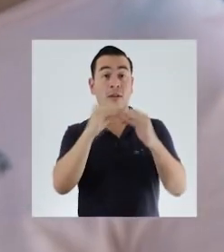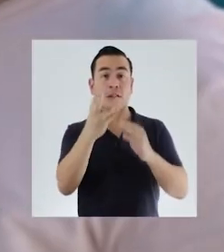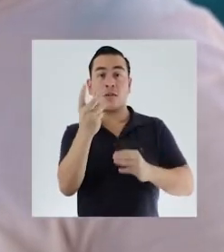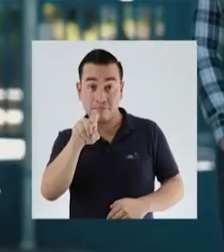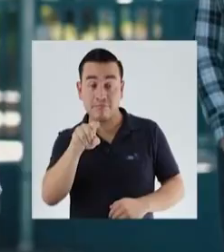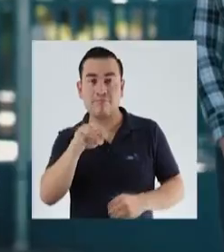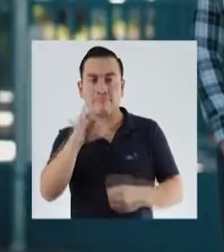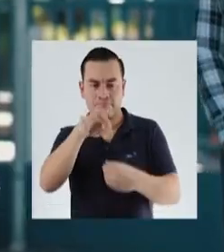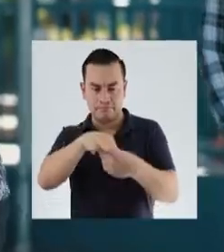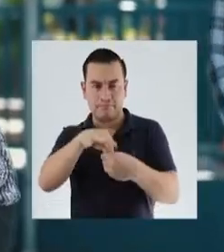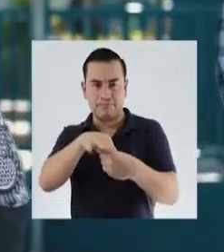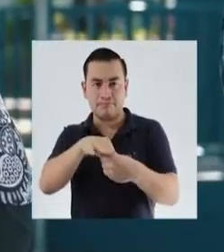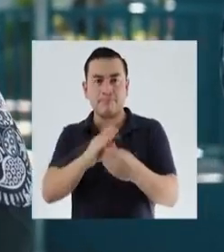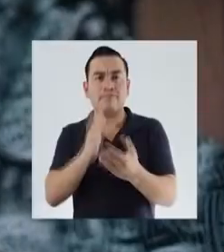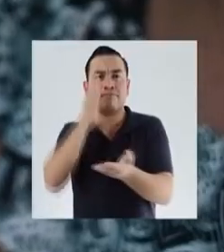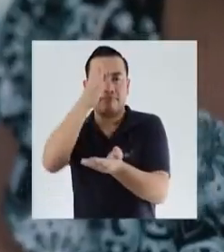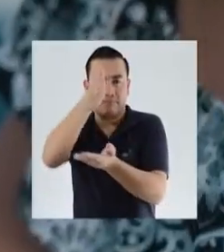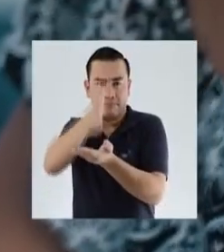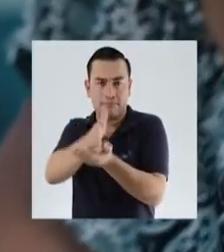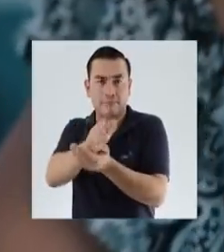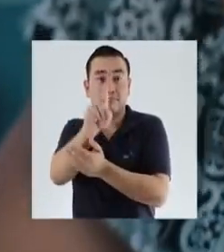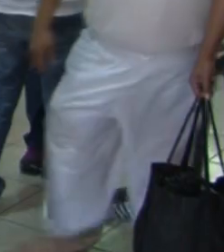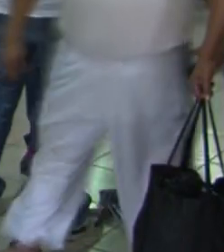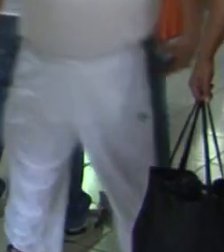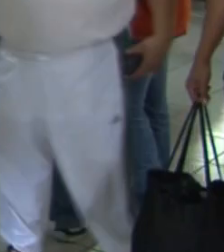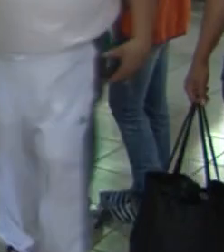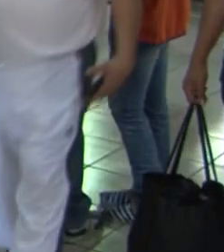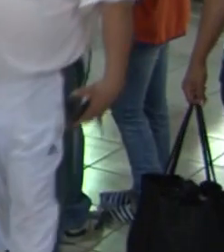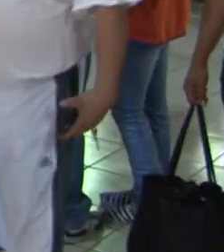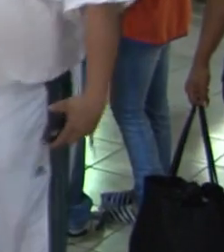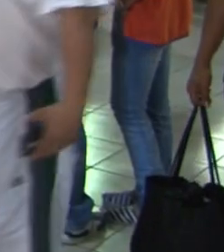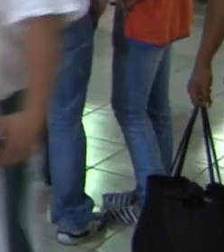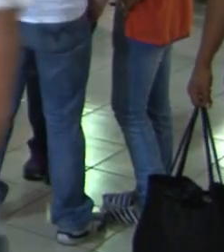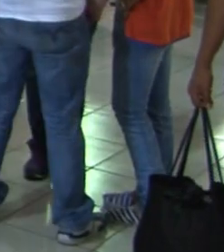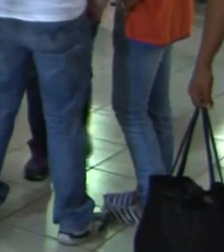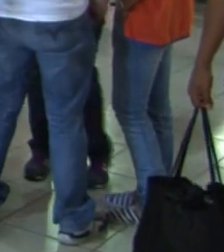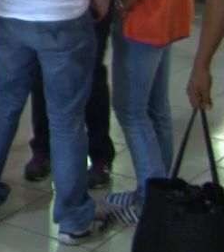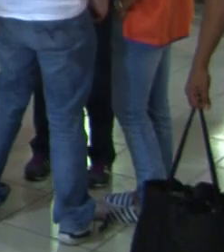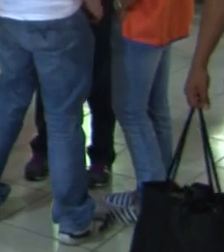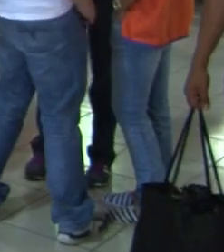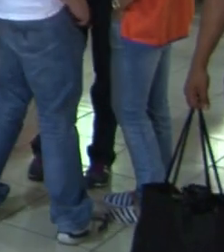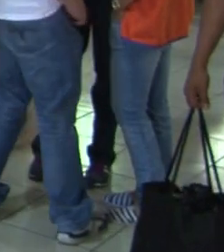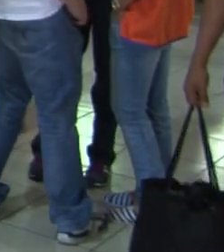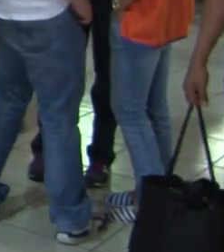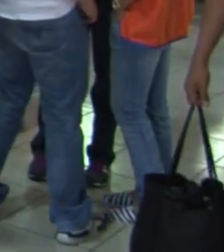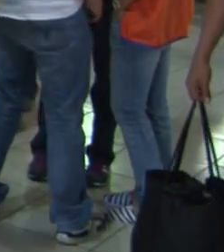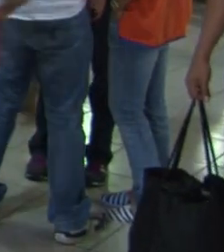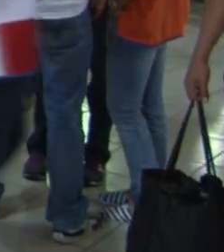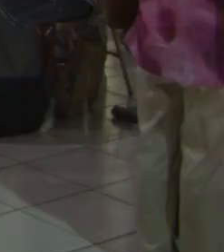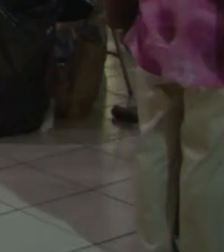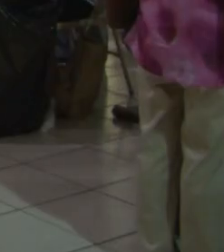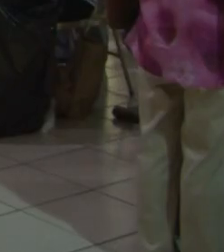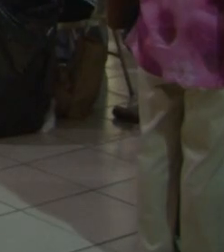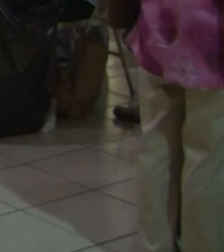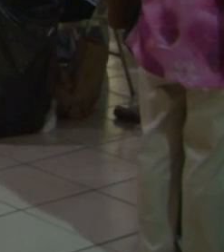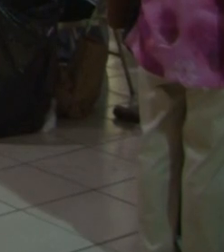los padrones ubicados en el centro de votación asignado pero cuidado estando allí nadie puede inducir te a votar por alguno de los